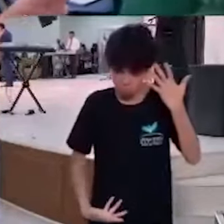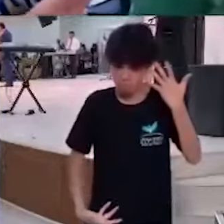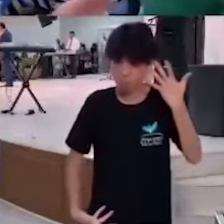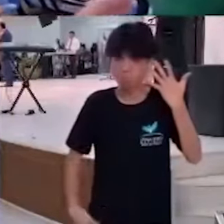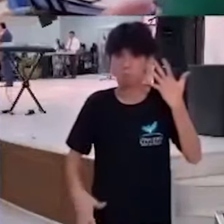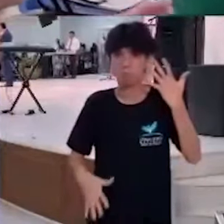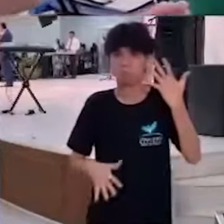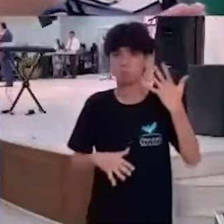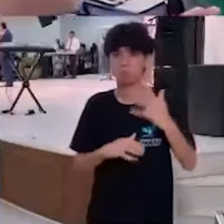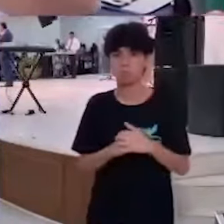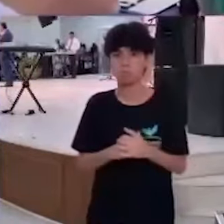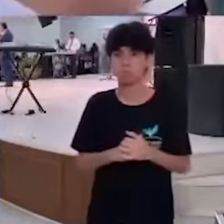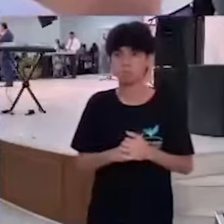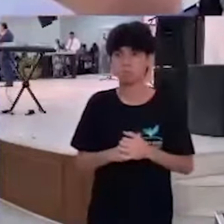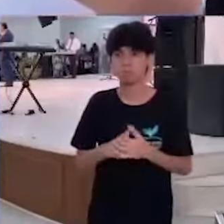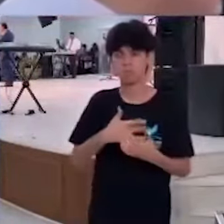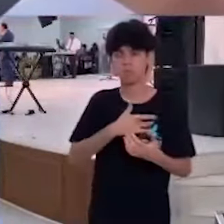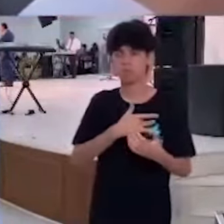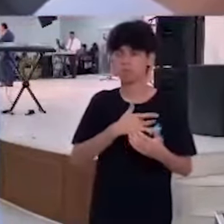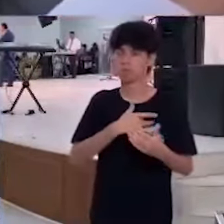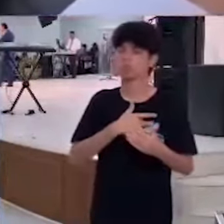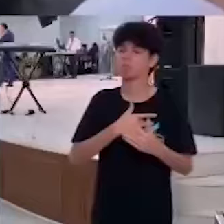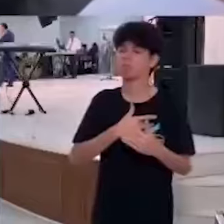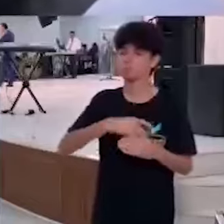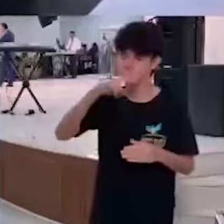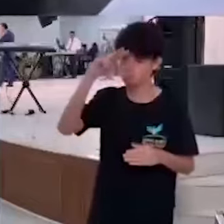con toda sinceridad de corazón.